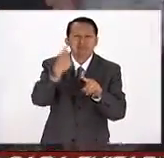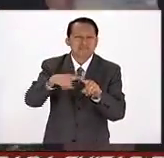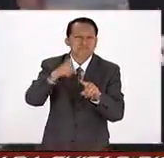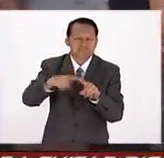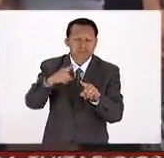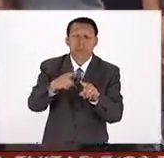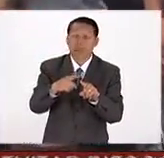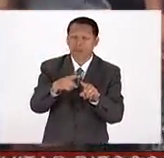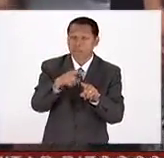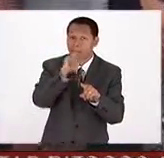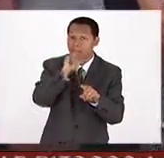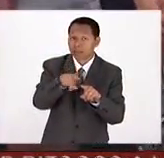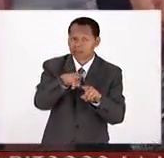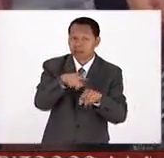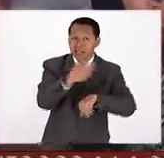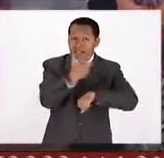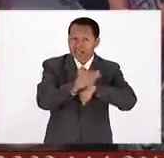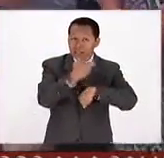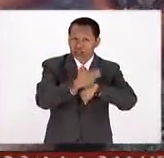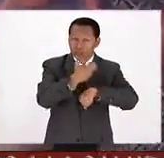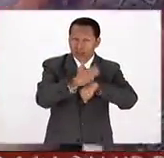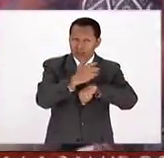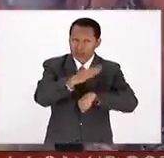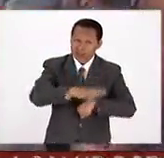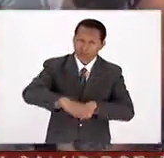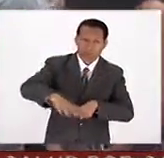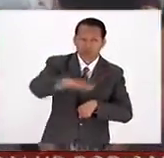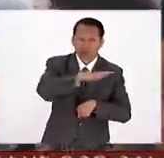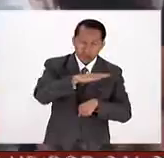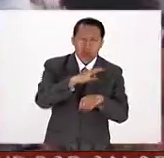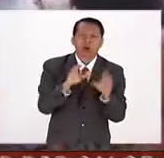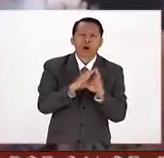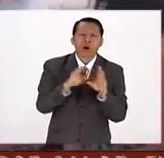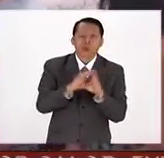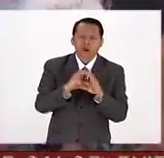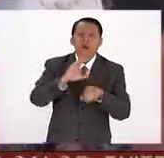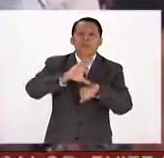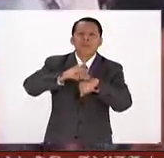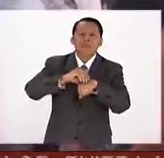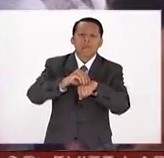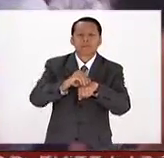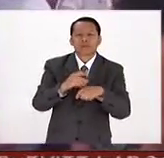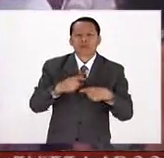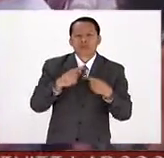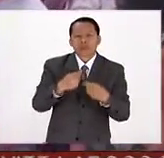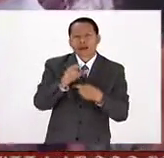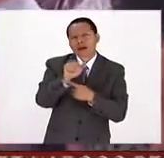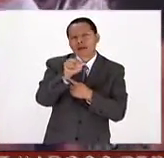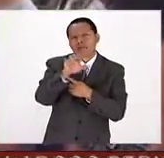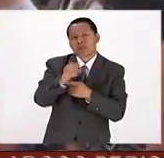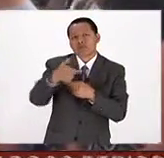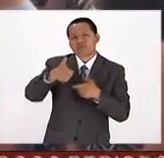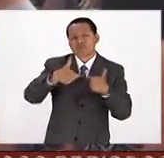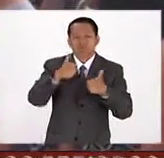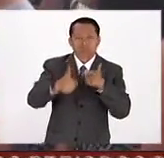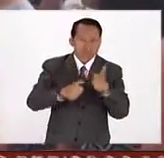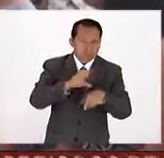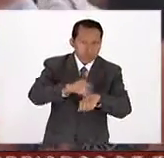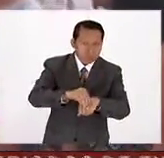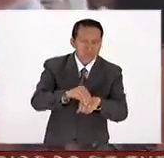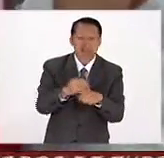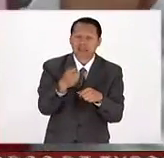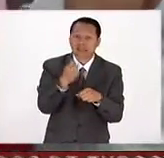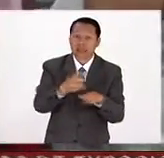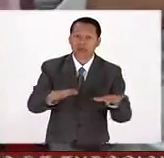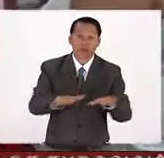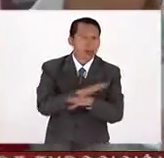no cambie la forma en la que ven la posesión de armas y en la que se aplica la segunda enmienda constitucional, pues